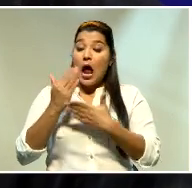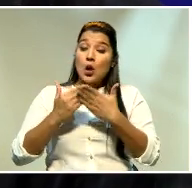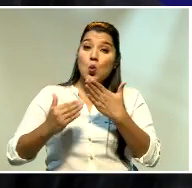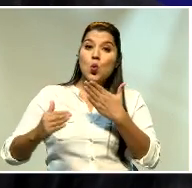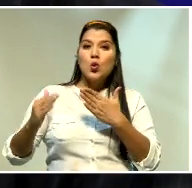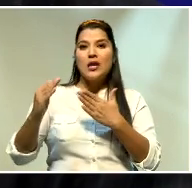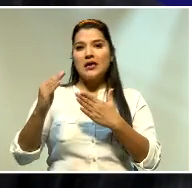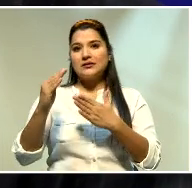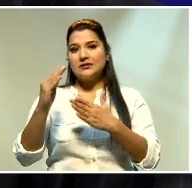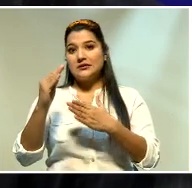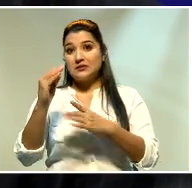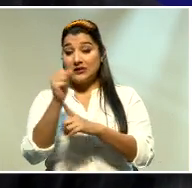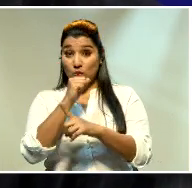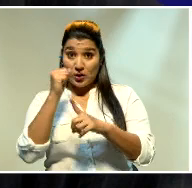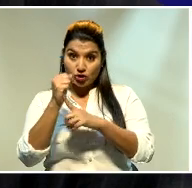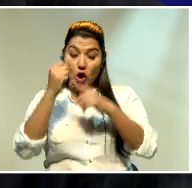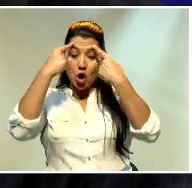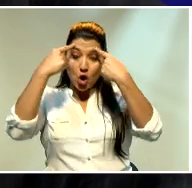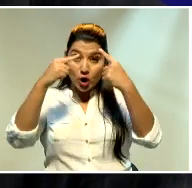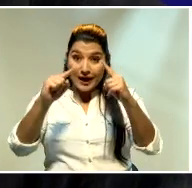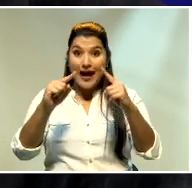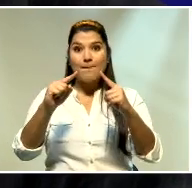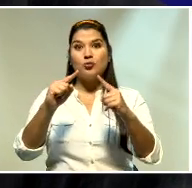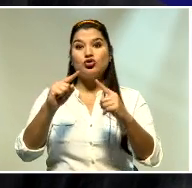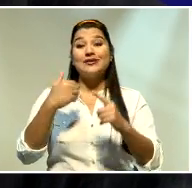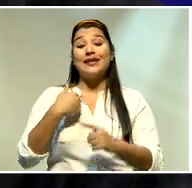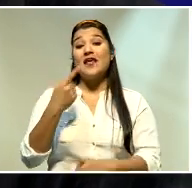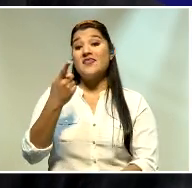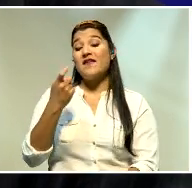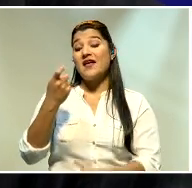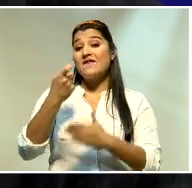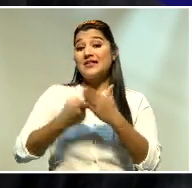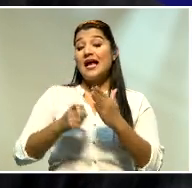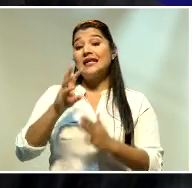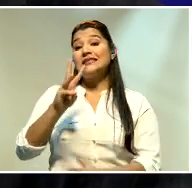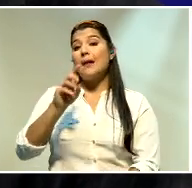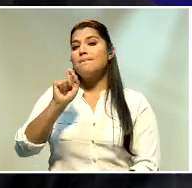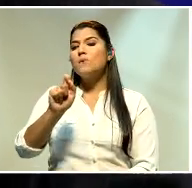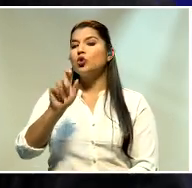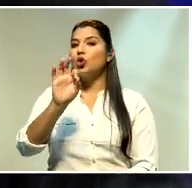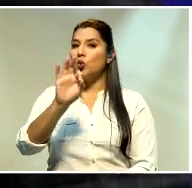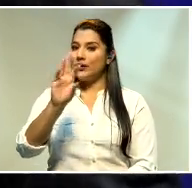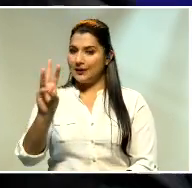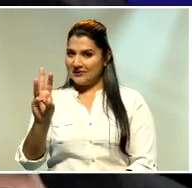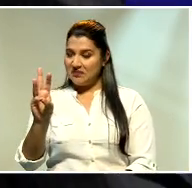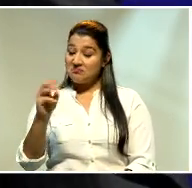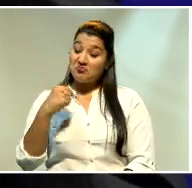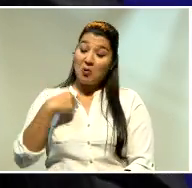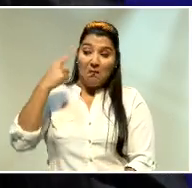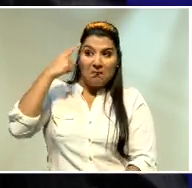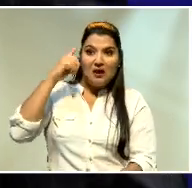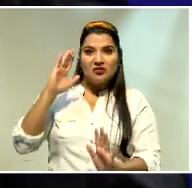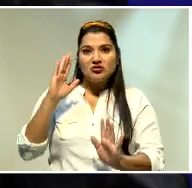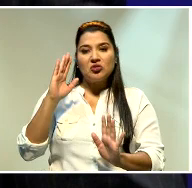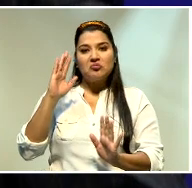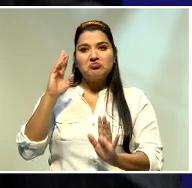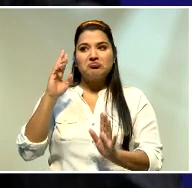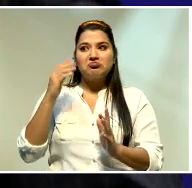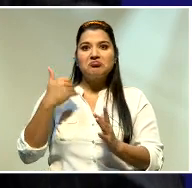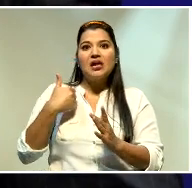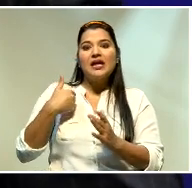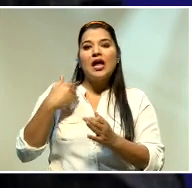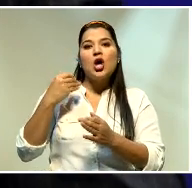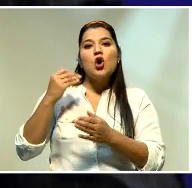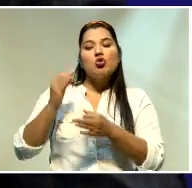dato del 6.96 y son, creo yo, razonables y explicables. Además, que como publicó el Banco Central hoy en su